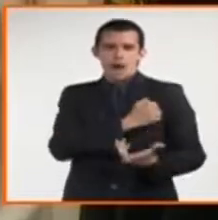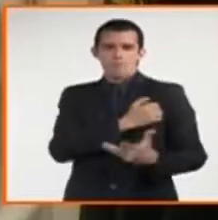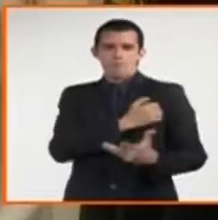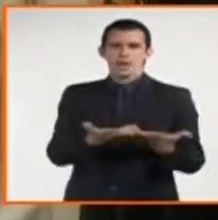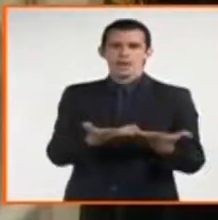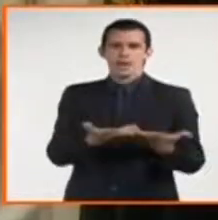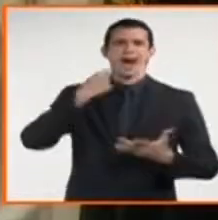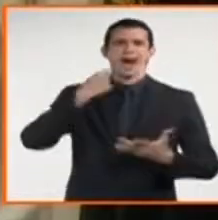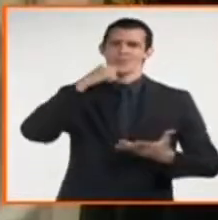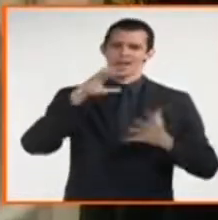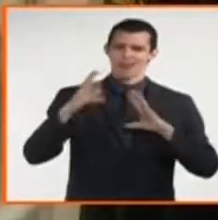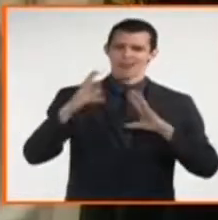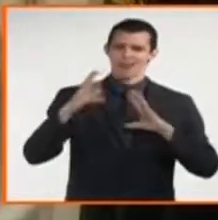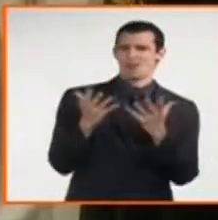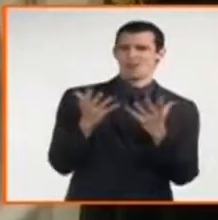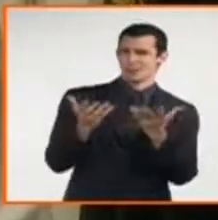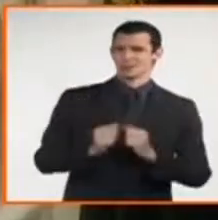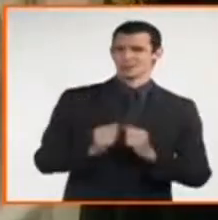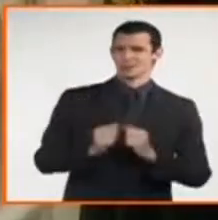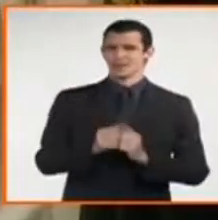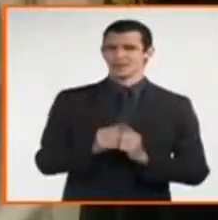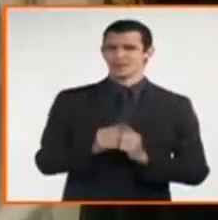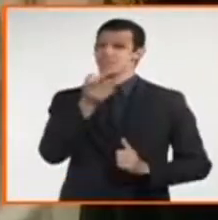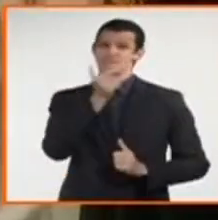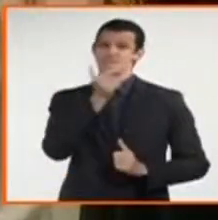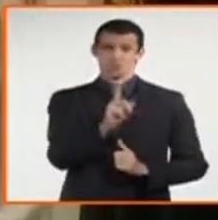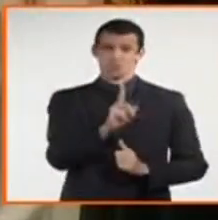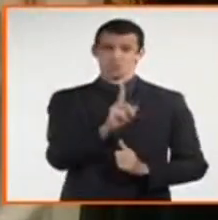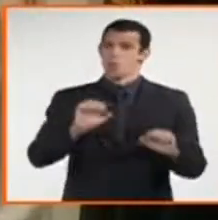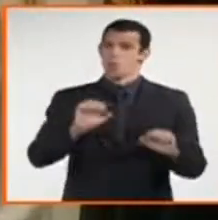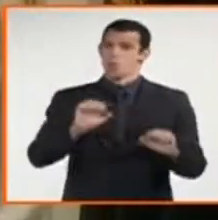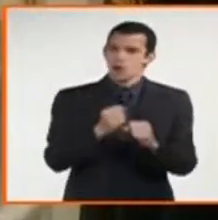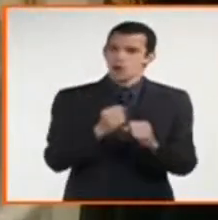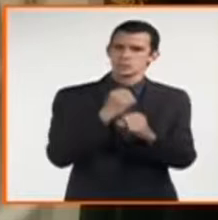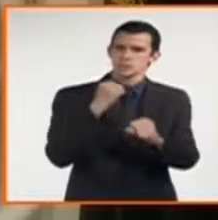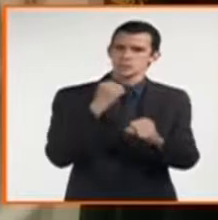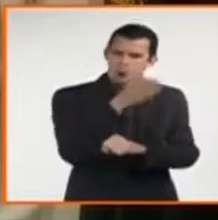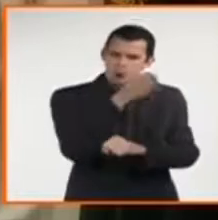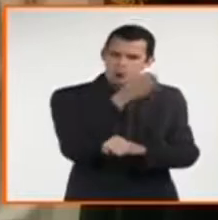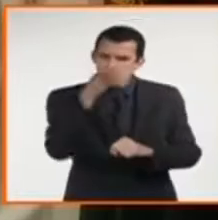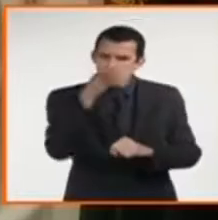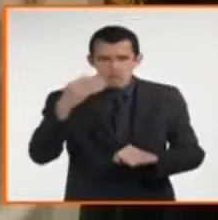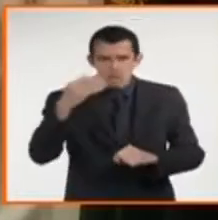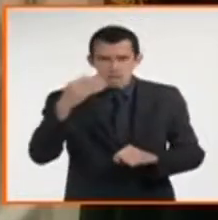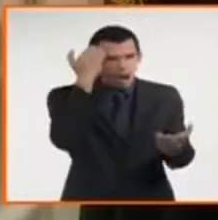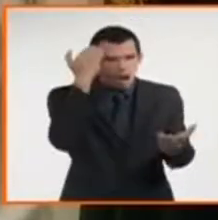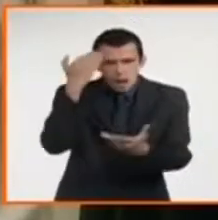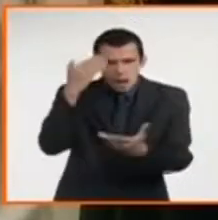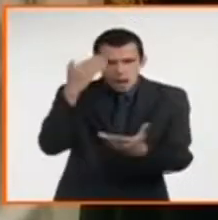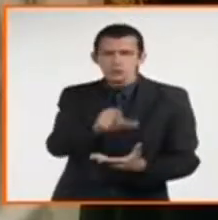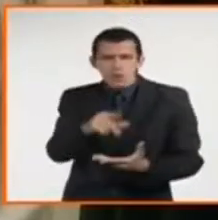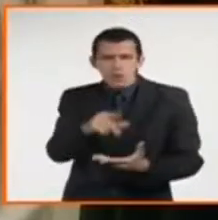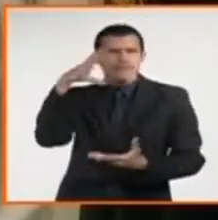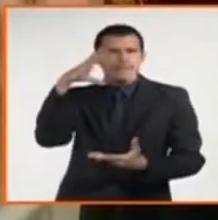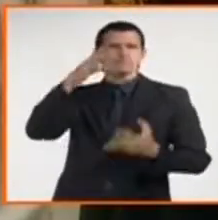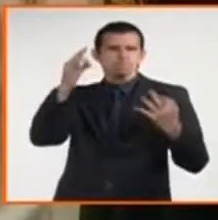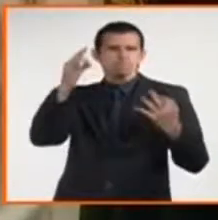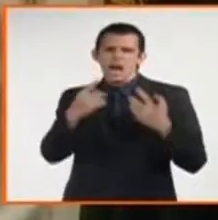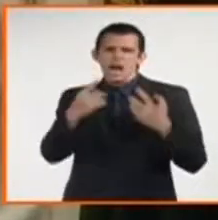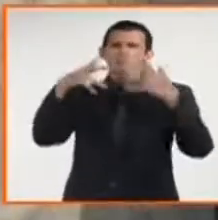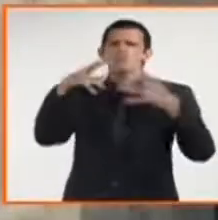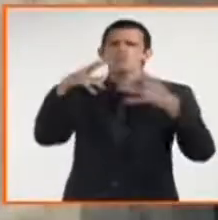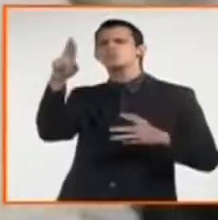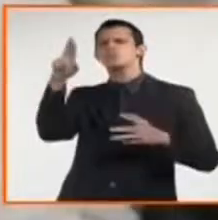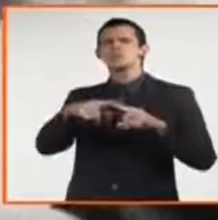barrer con muchos estereotipos, tuvo que barrer también con esa costra tenaz del coloniaje